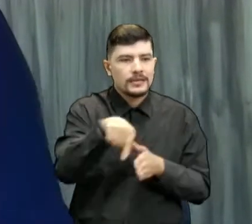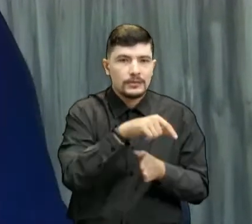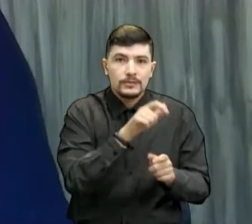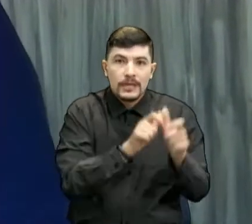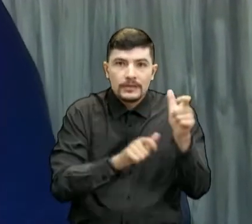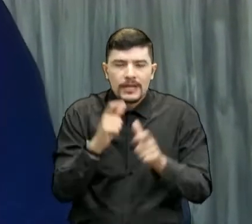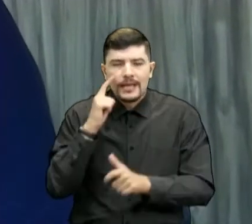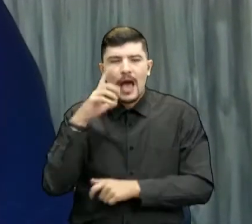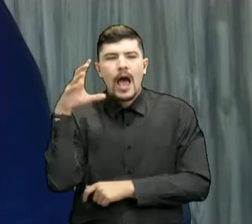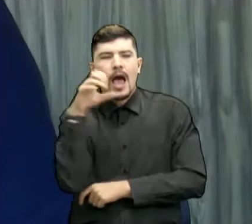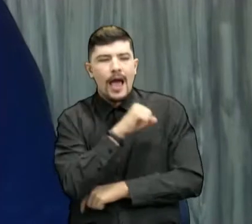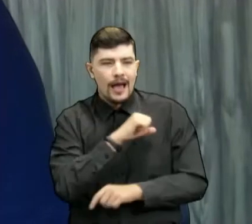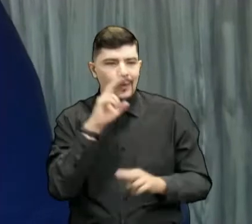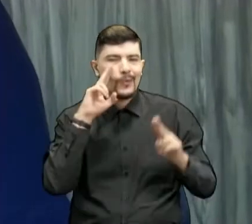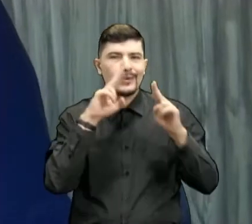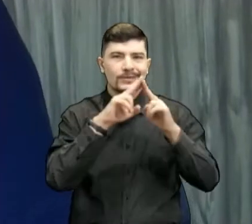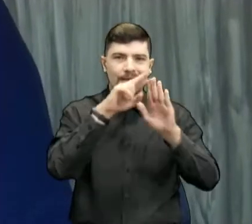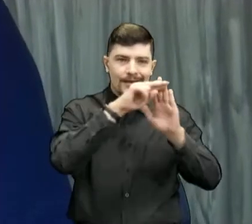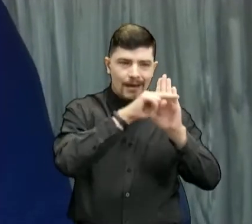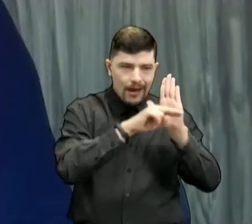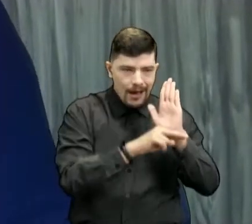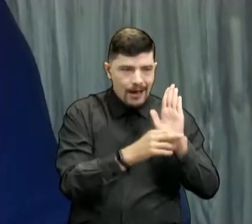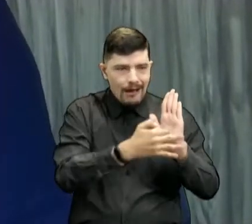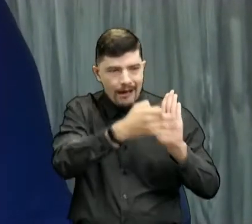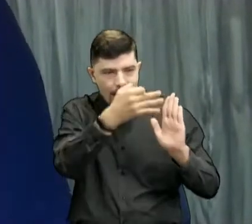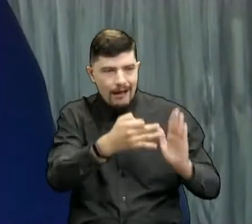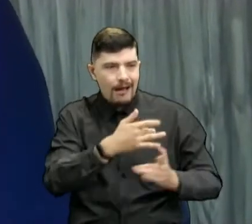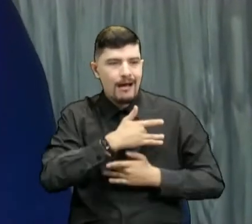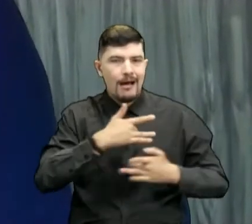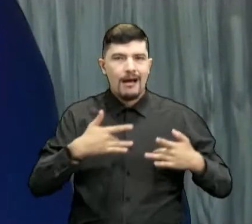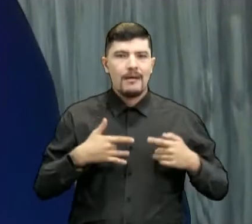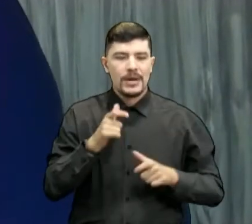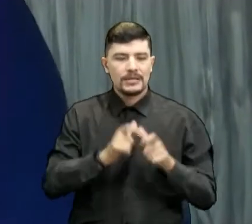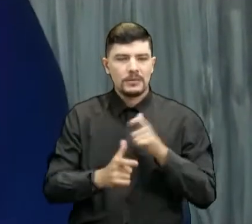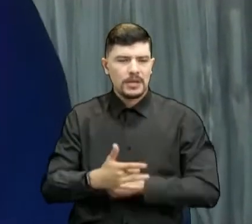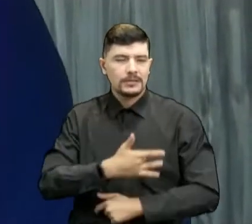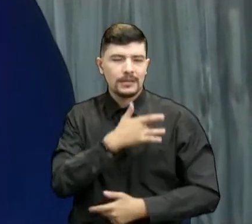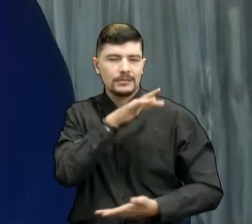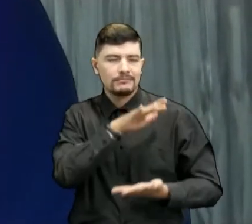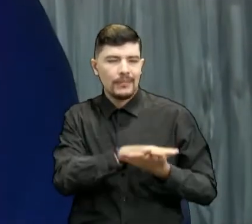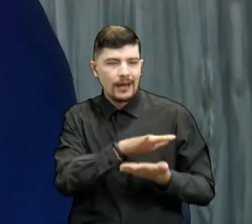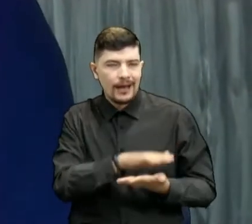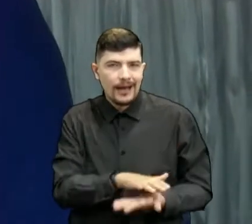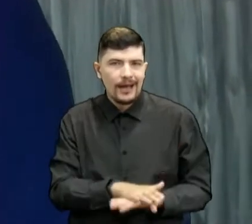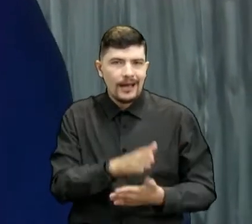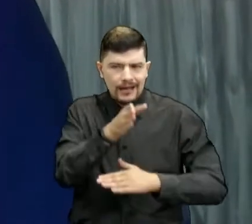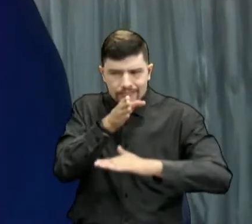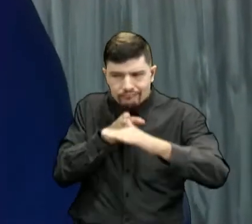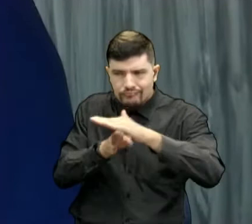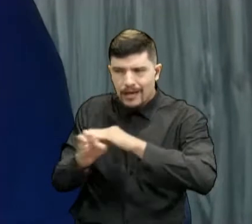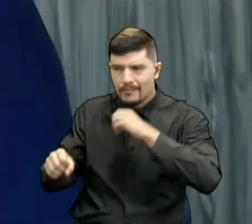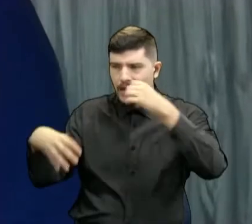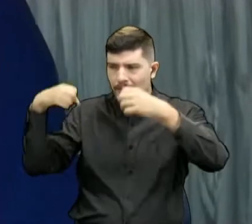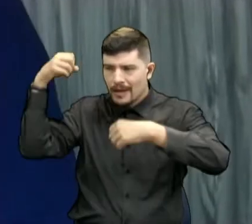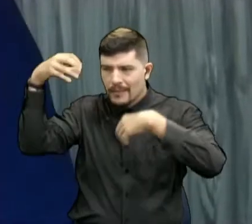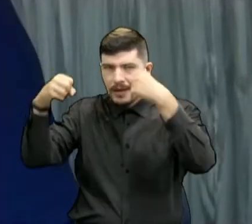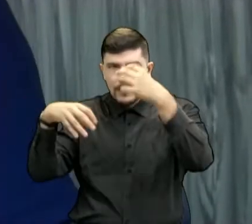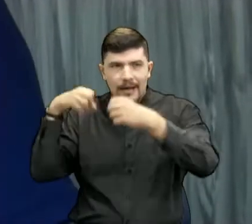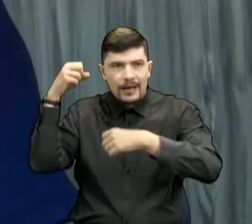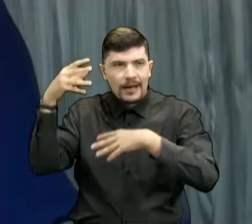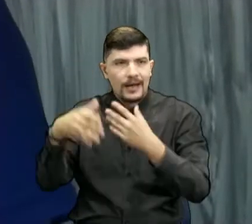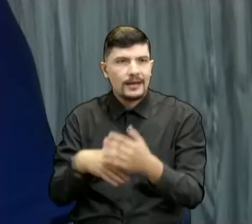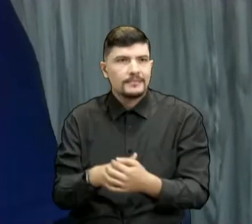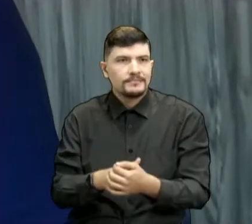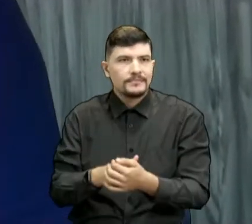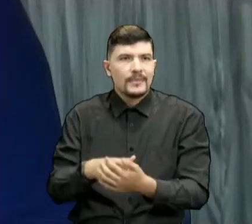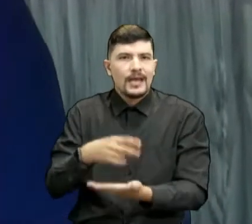brindar, el espacio que van a tener para que estén tranquilos y la gente salga a disfrutar una rumba sana, sin baile, para que escuchen